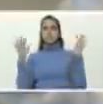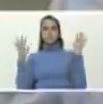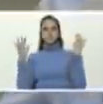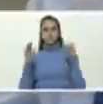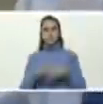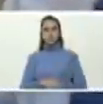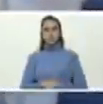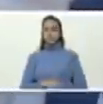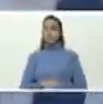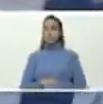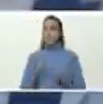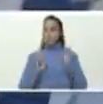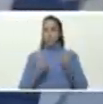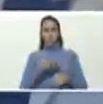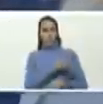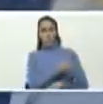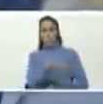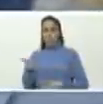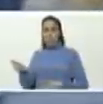Se emocionaron.